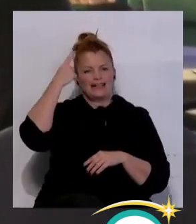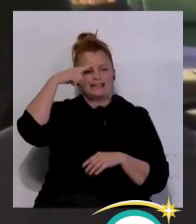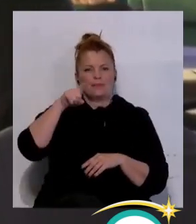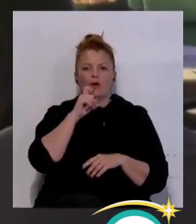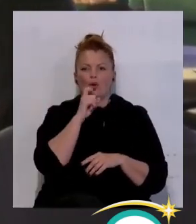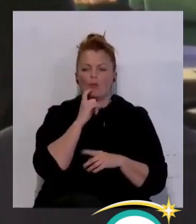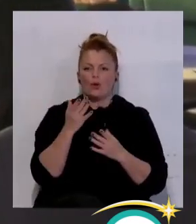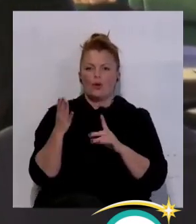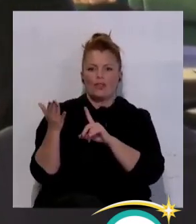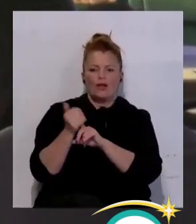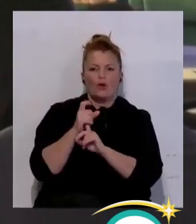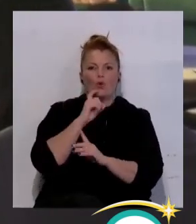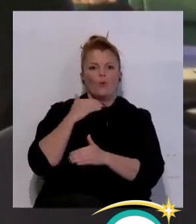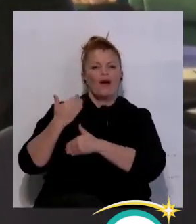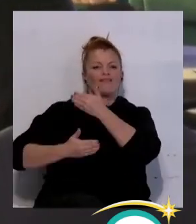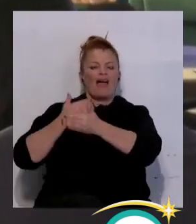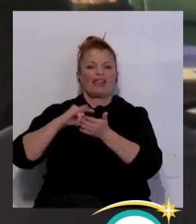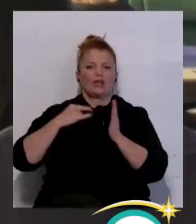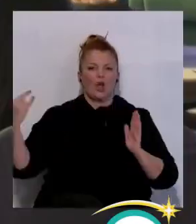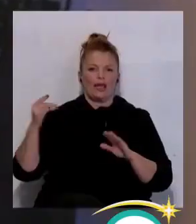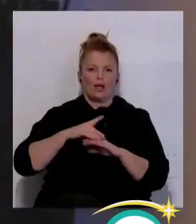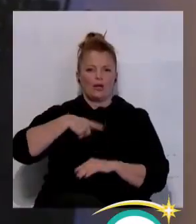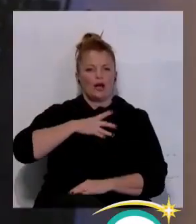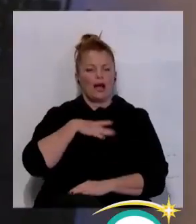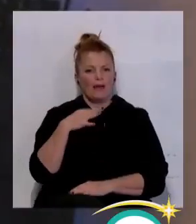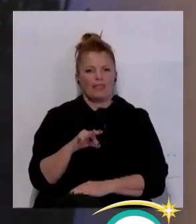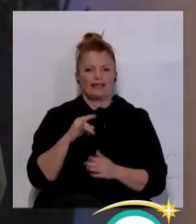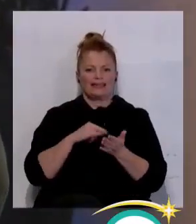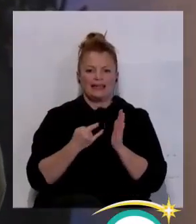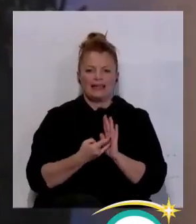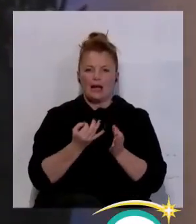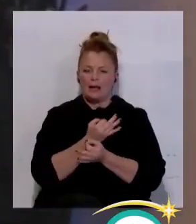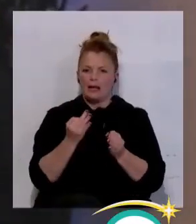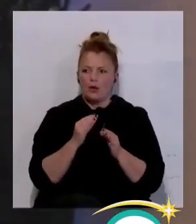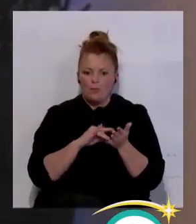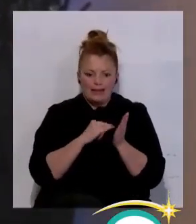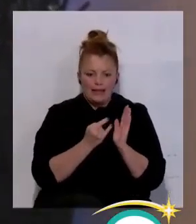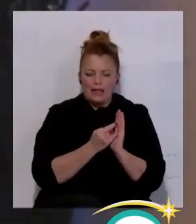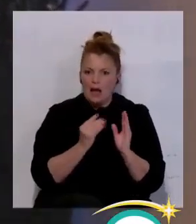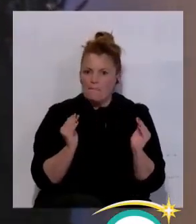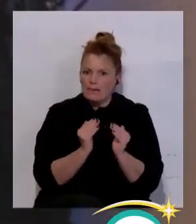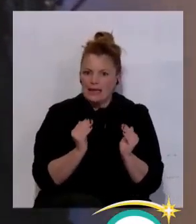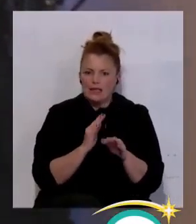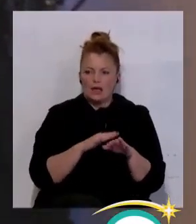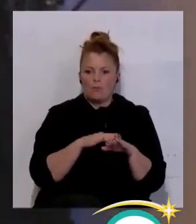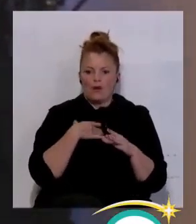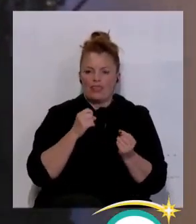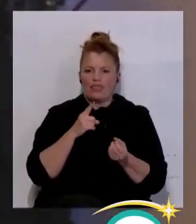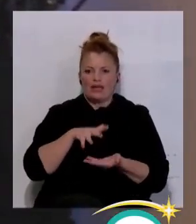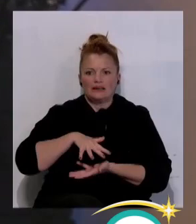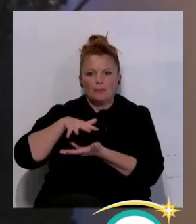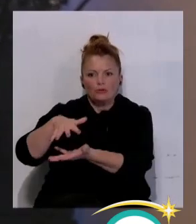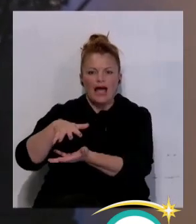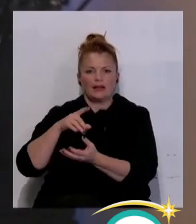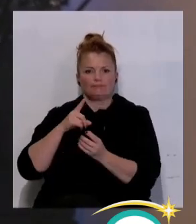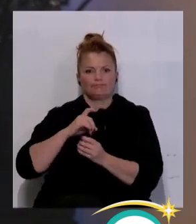el diagnóstico microbiológico ha avanzado, la tecnología. Y hemos sido capaces de hacer técnicas tan pequeñitas que se puedan llevar, transportar en una